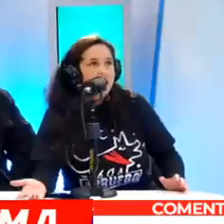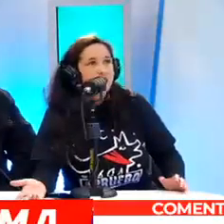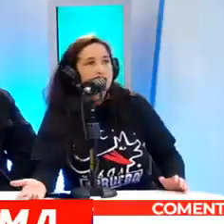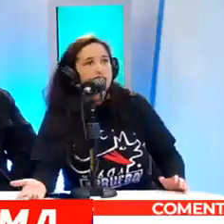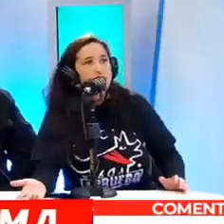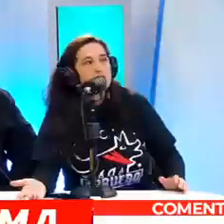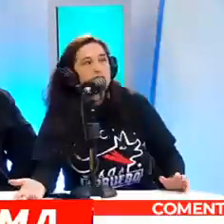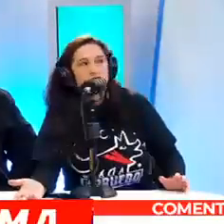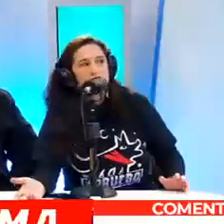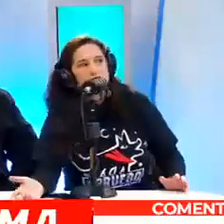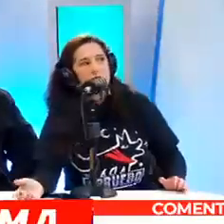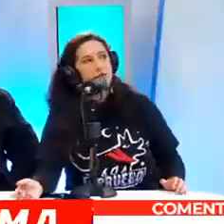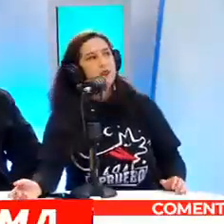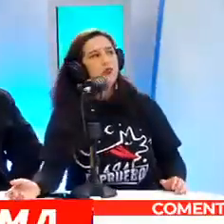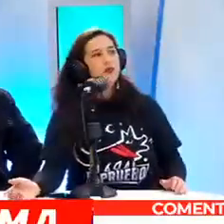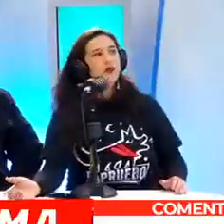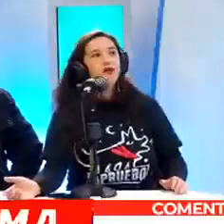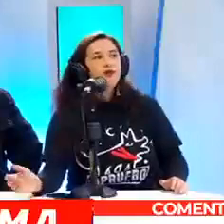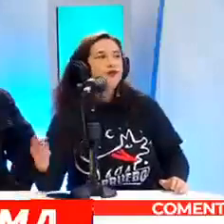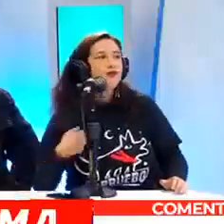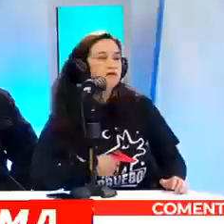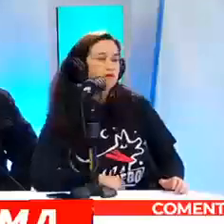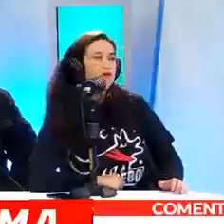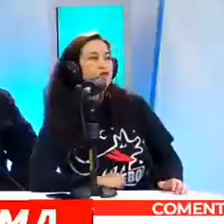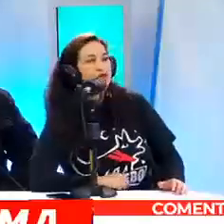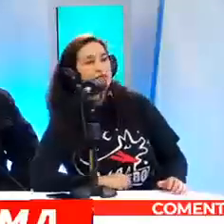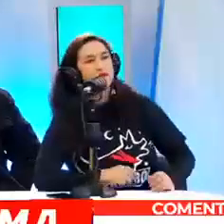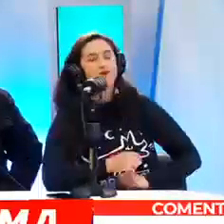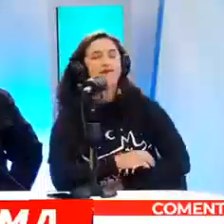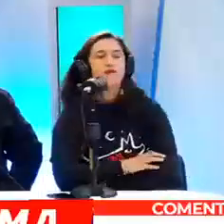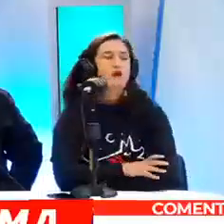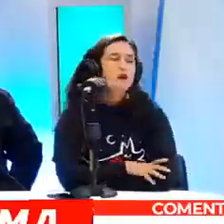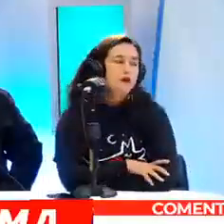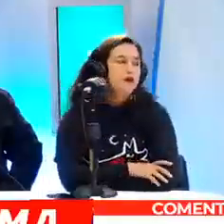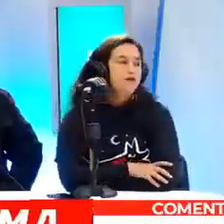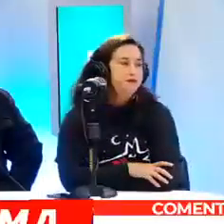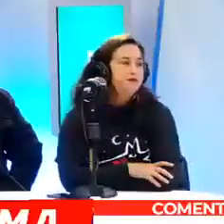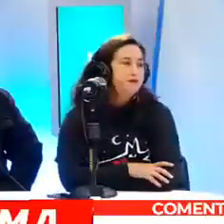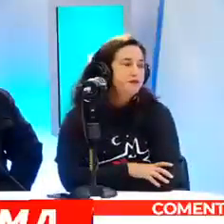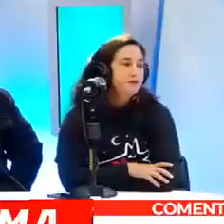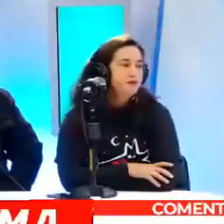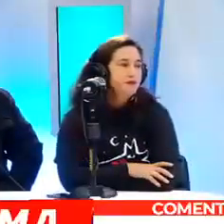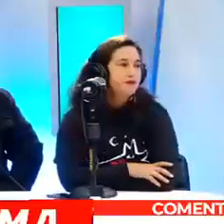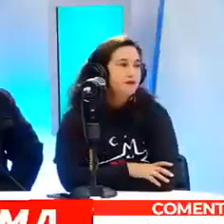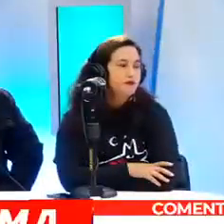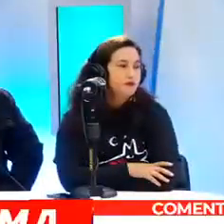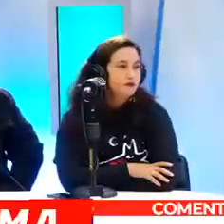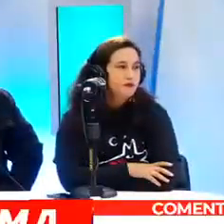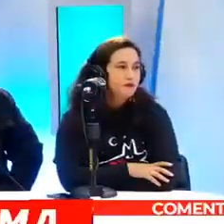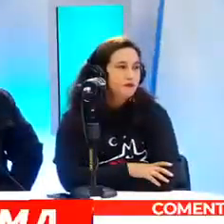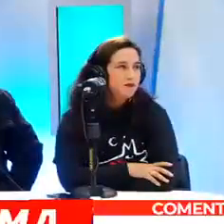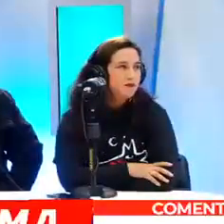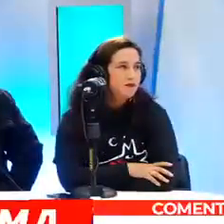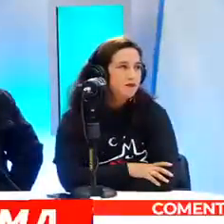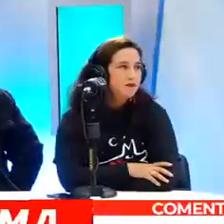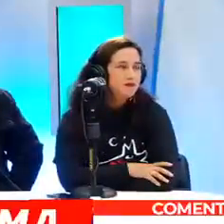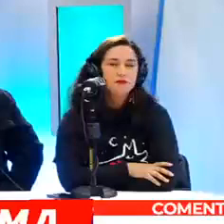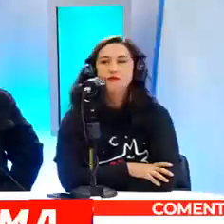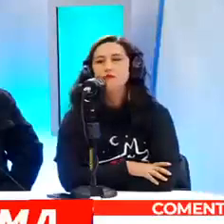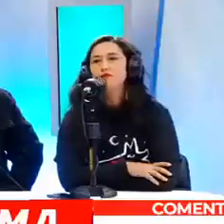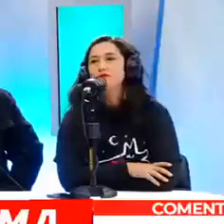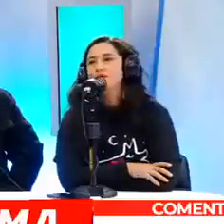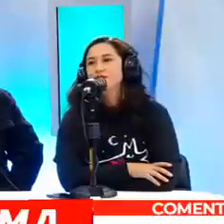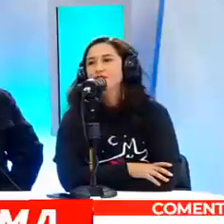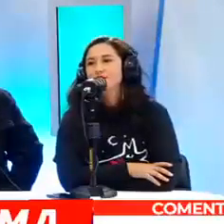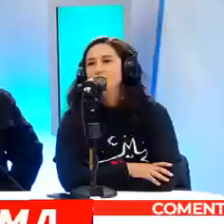estamos hablando? Sí. Ellos entraron a boicotear el proceso, eso está claro. Obvio. Sí. Y acá vemos una... Mira que además es tan bonito el video porque le